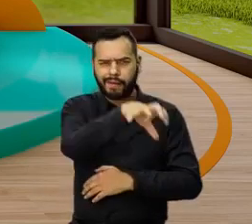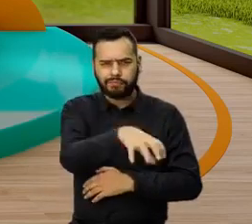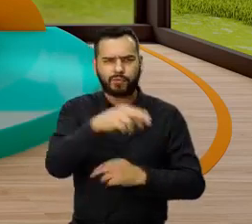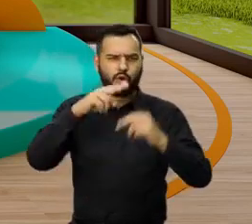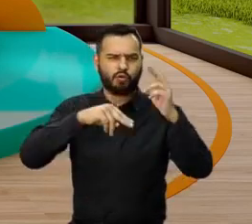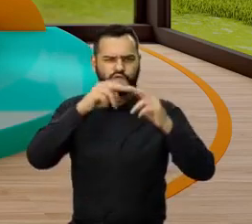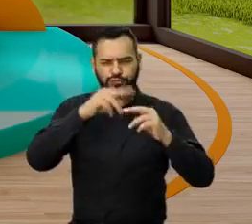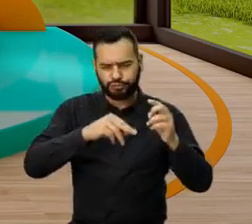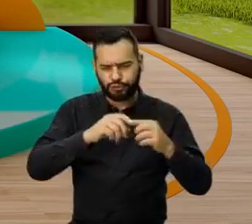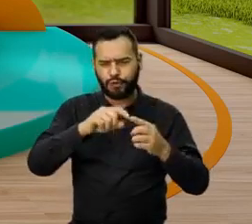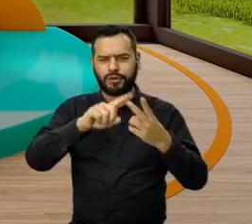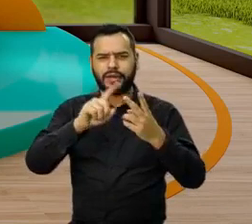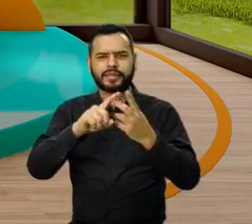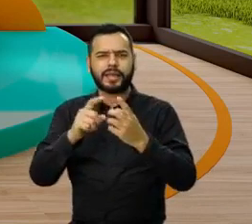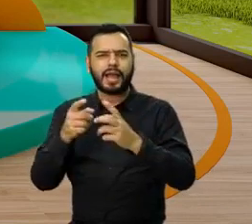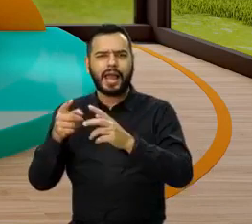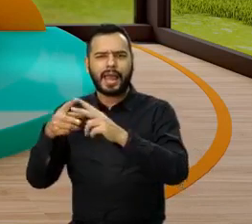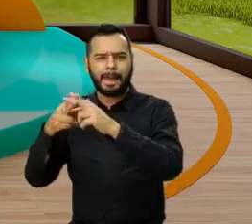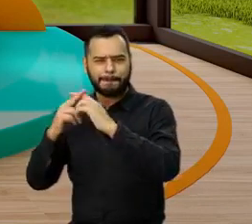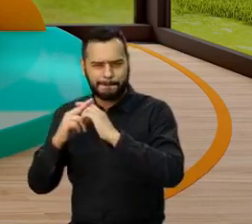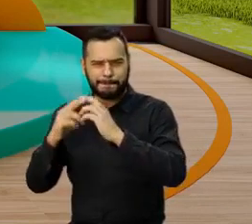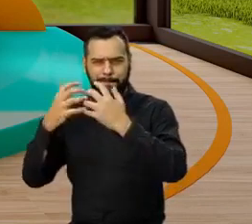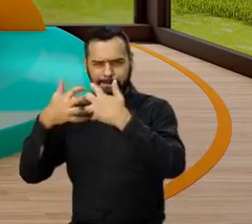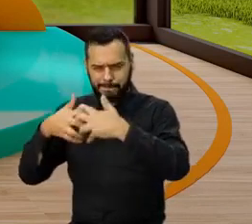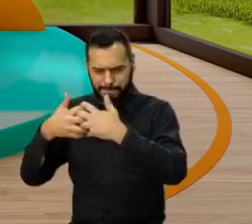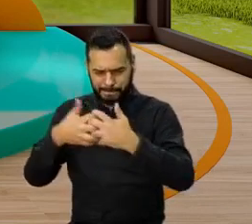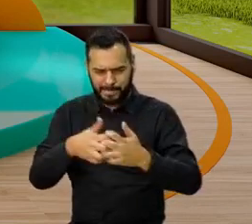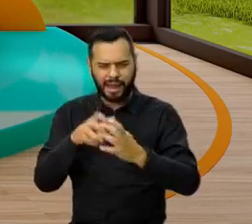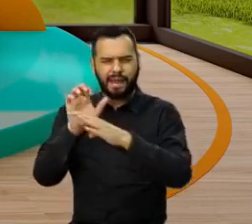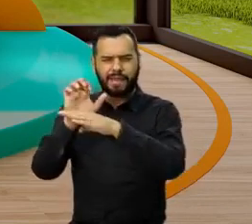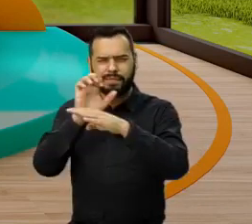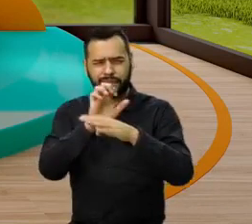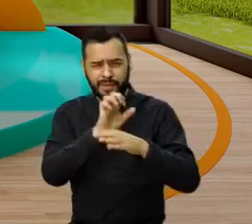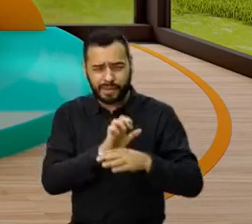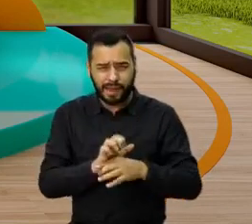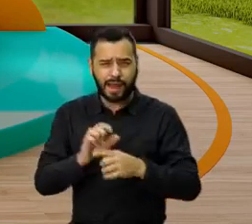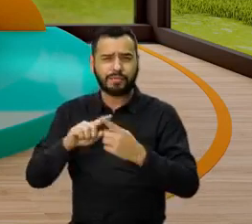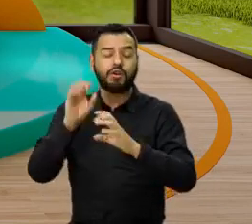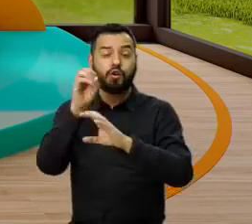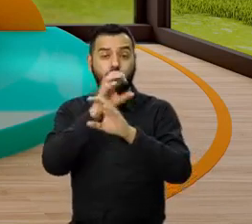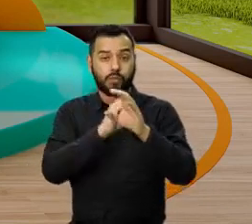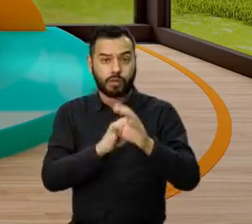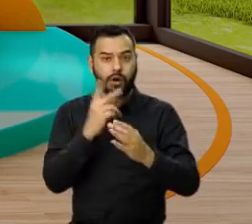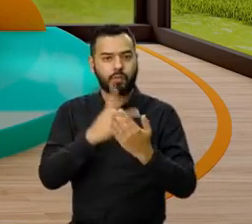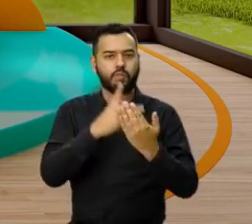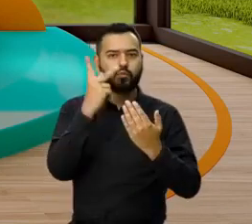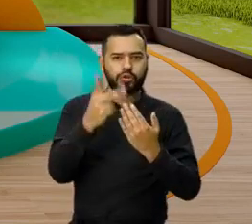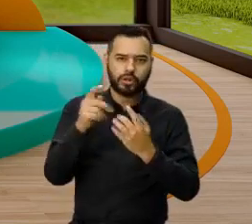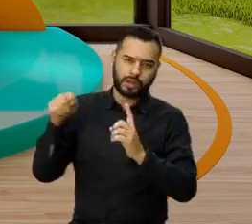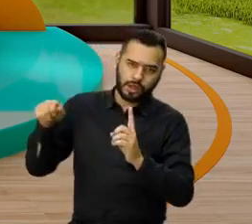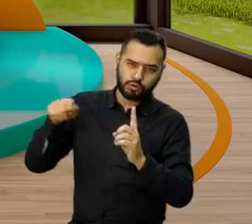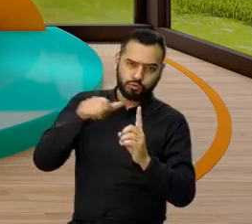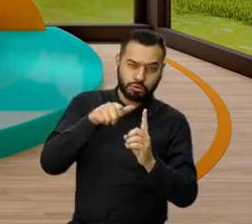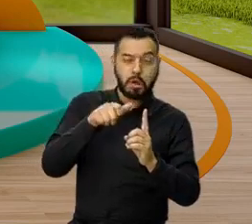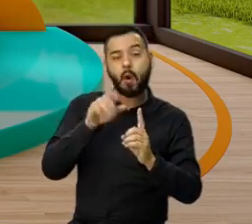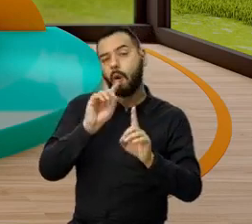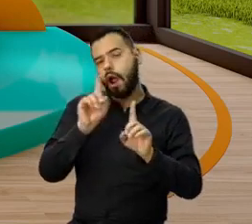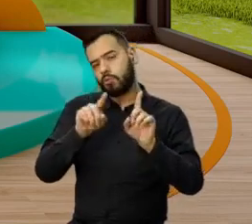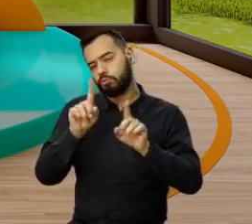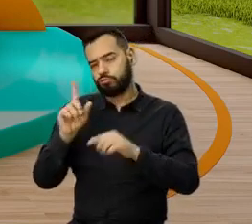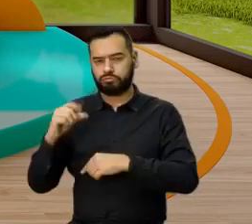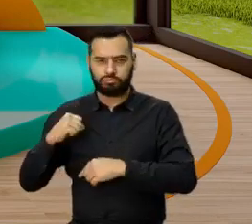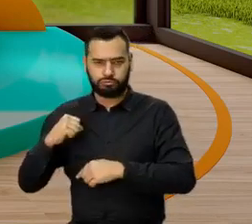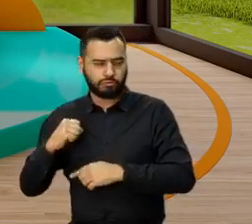constructoras inmobiliarias entidades financieras pensar proyectos con o sin subsidio en todo el